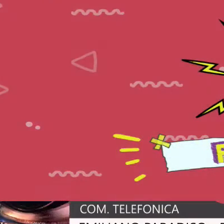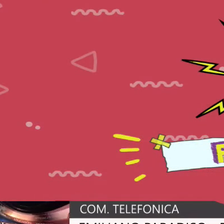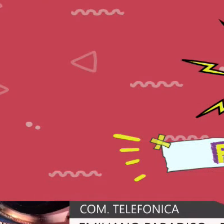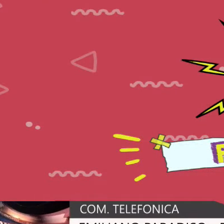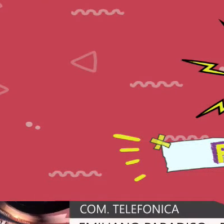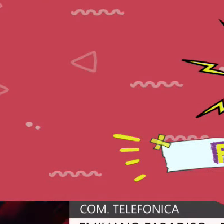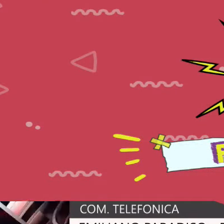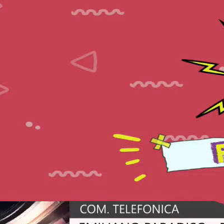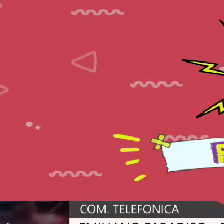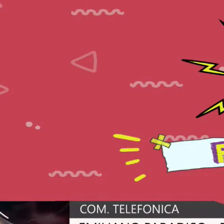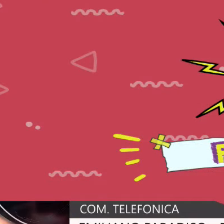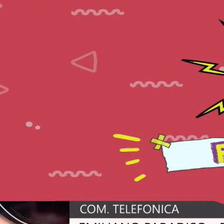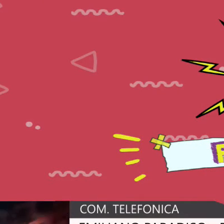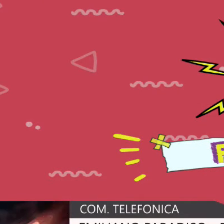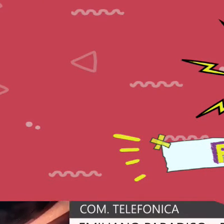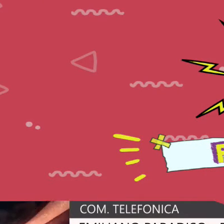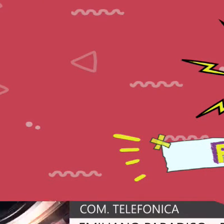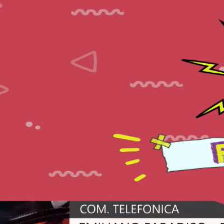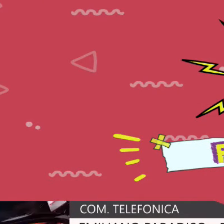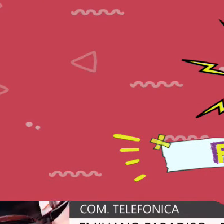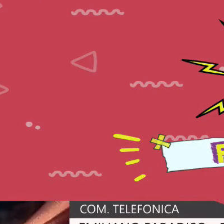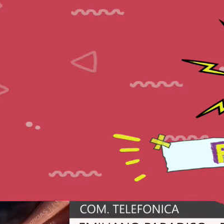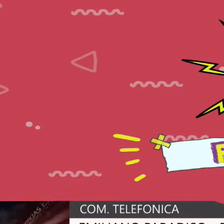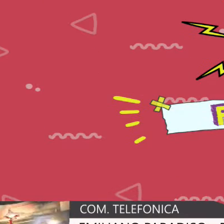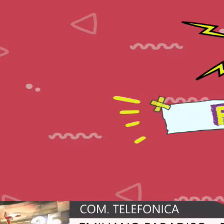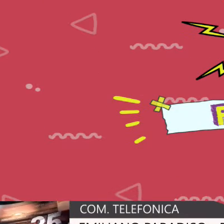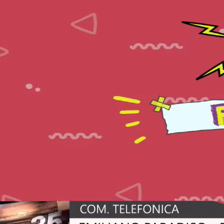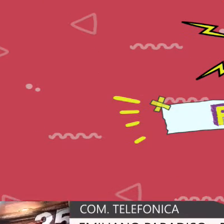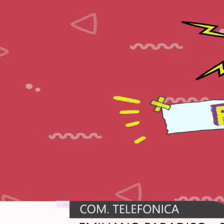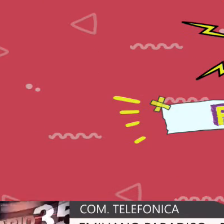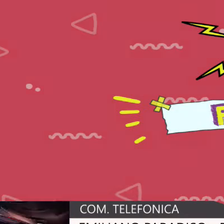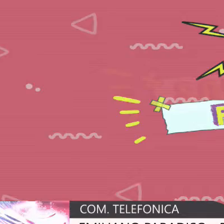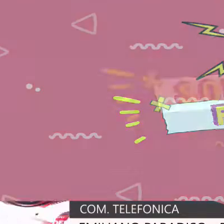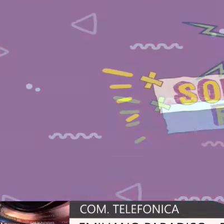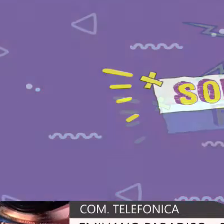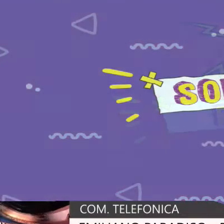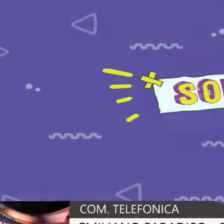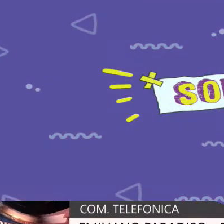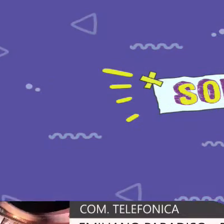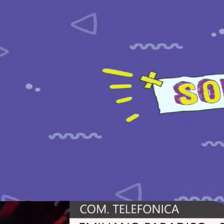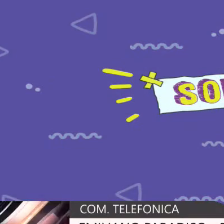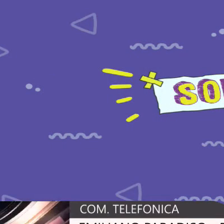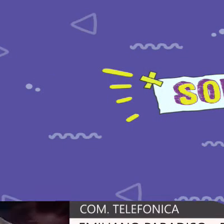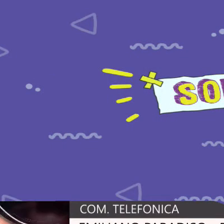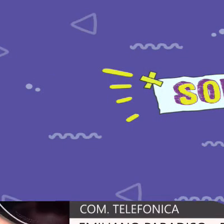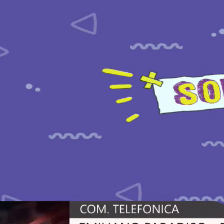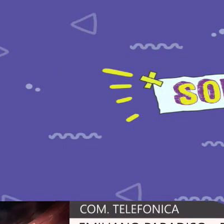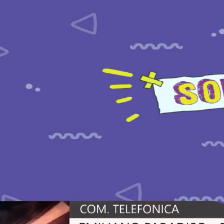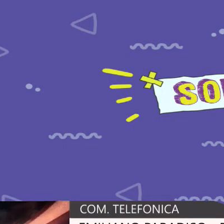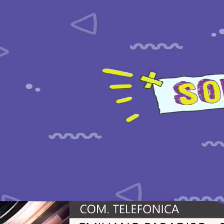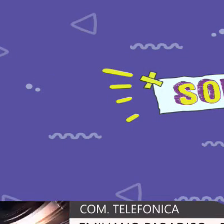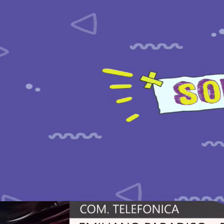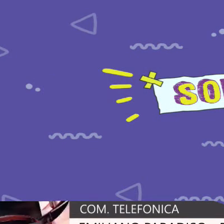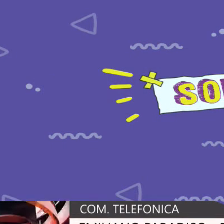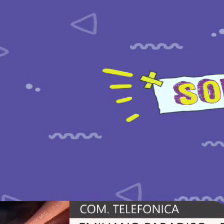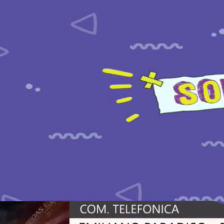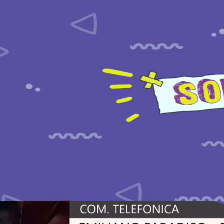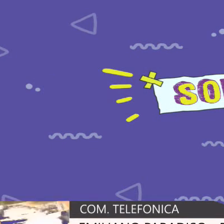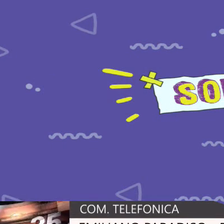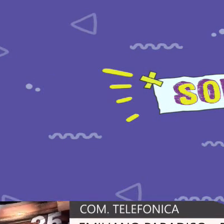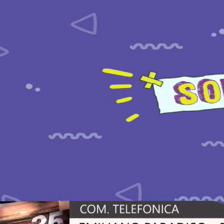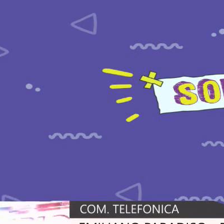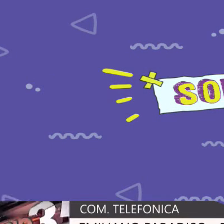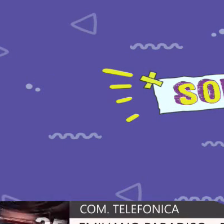más atractivo también que tenemos en la página. Bien, buenísimo, Emiliano. Allí estamos viendo entonces la página donde los chicos